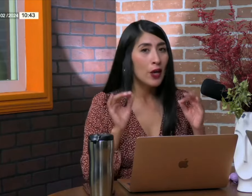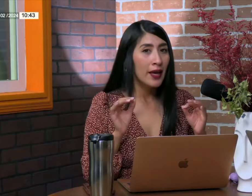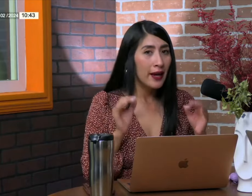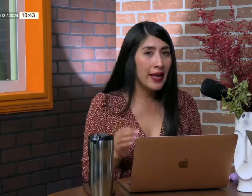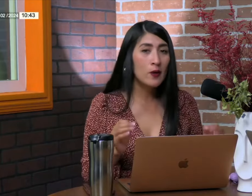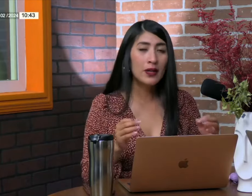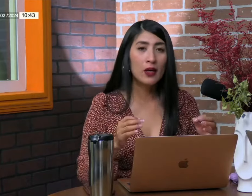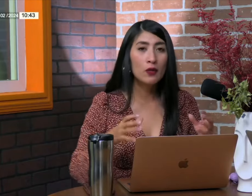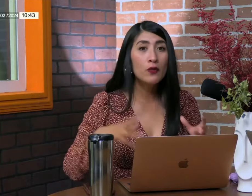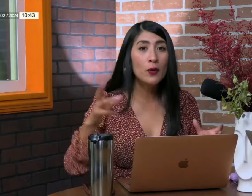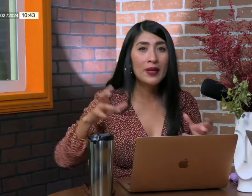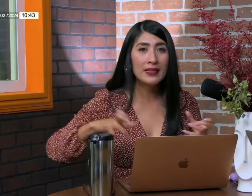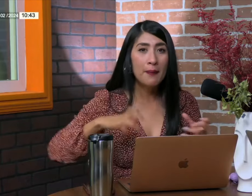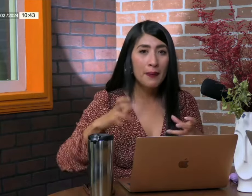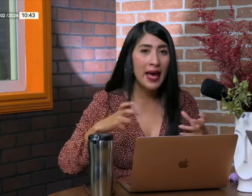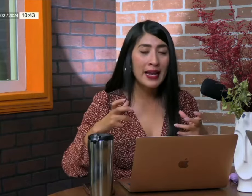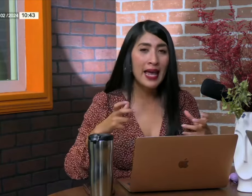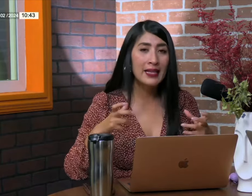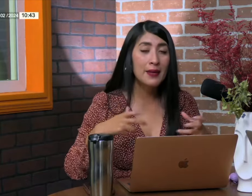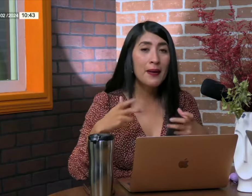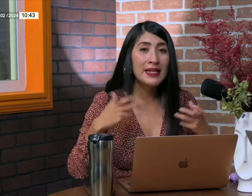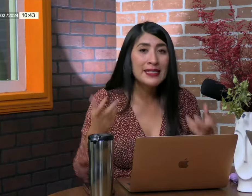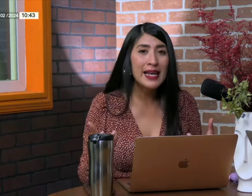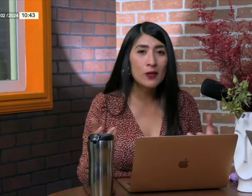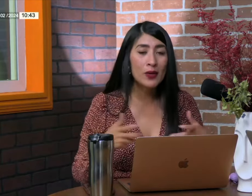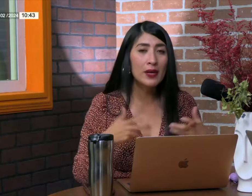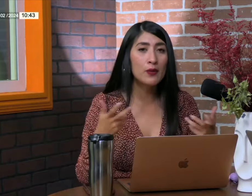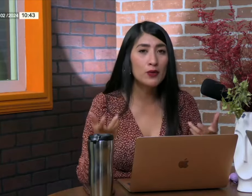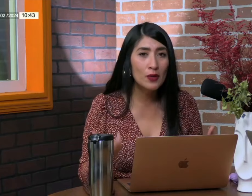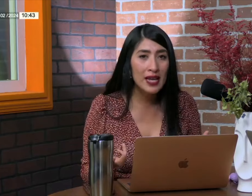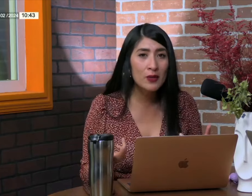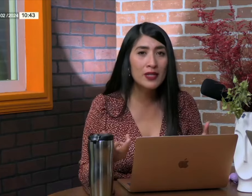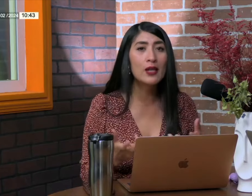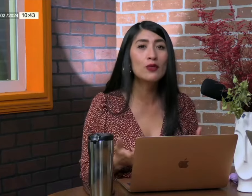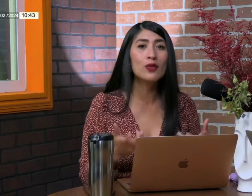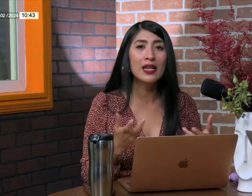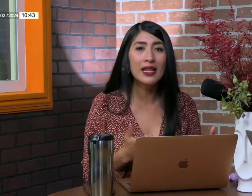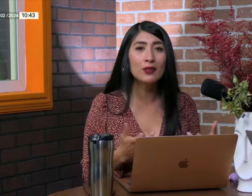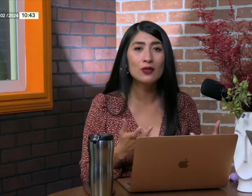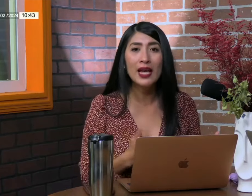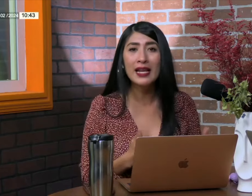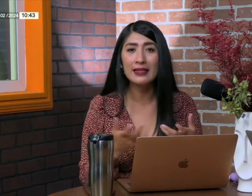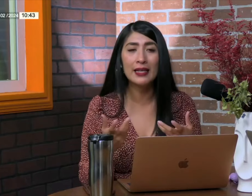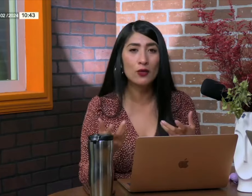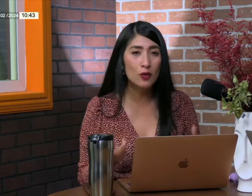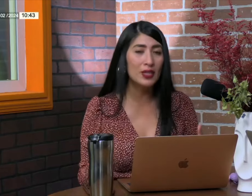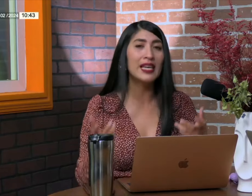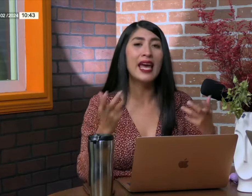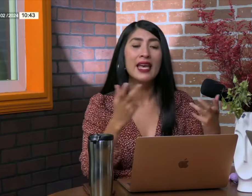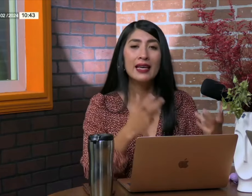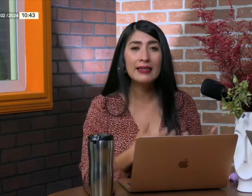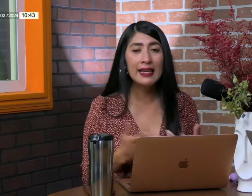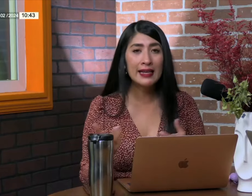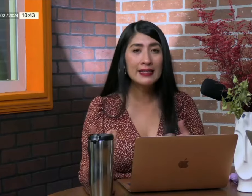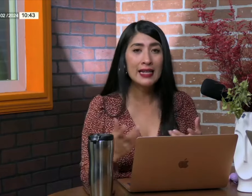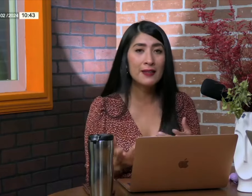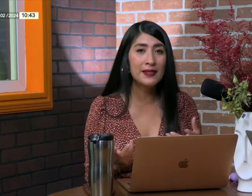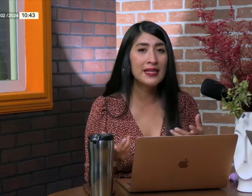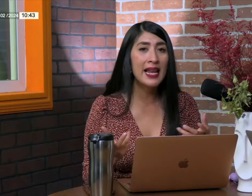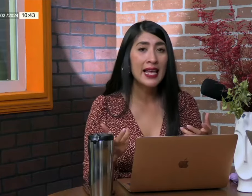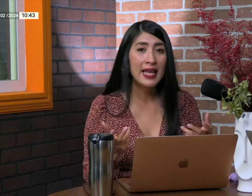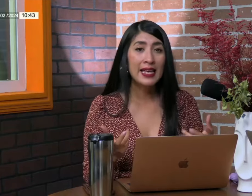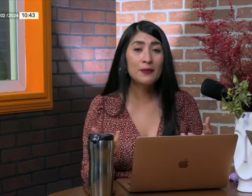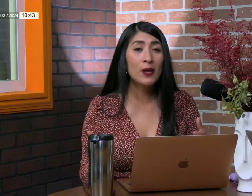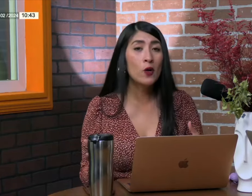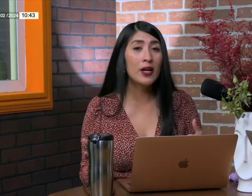campaña creo que conforme se van eh se va avanzando y evolucionando en el uso de redes sociales y tecnología Inteligencia